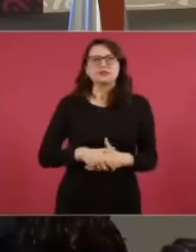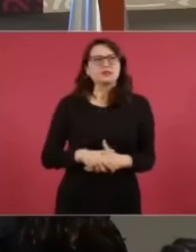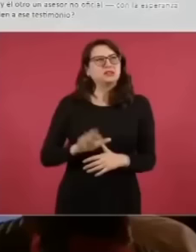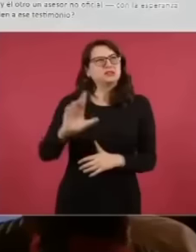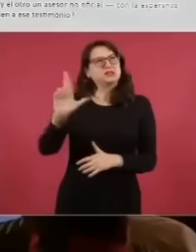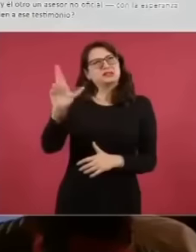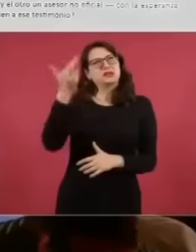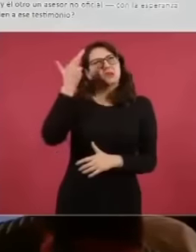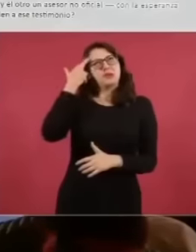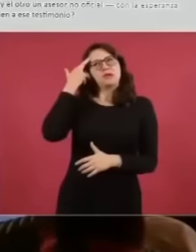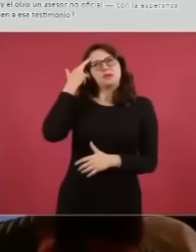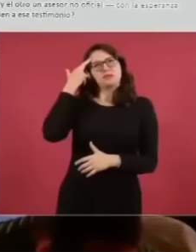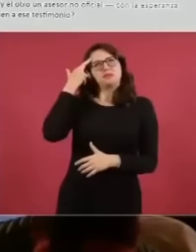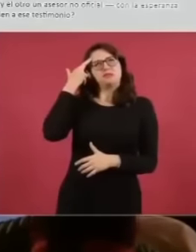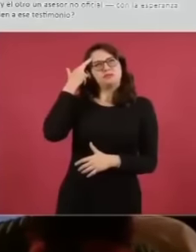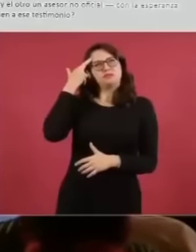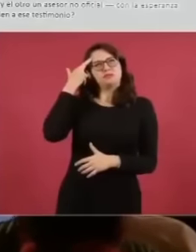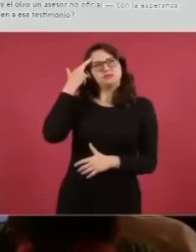pasquines de